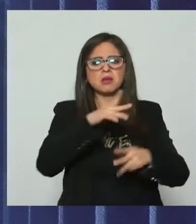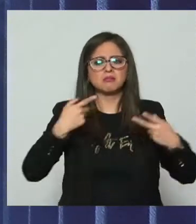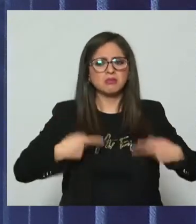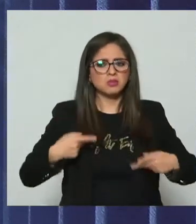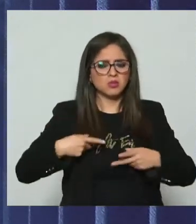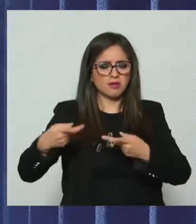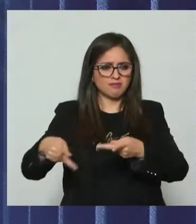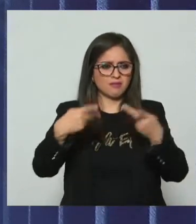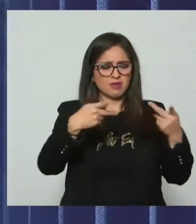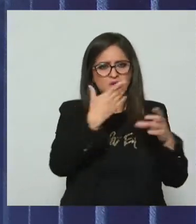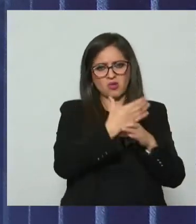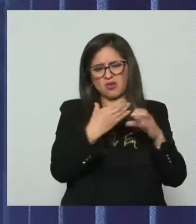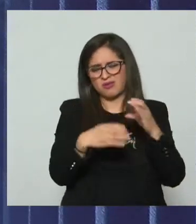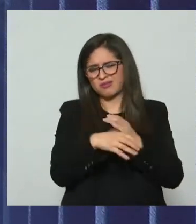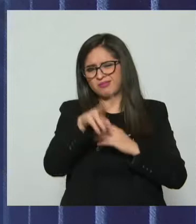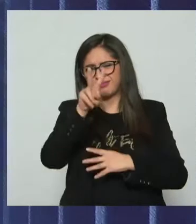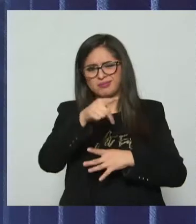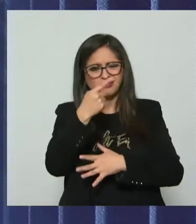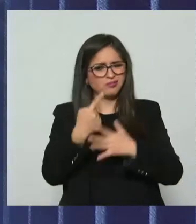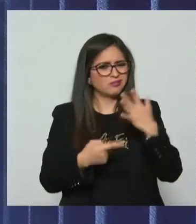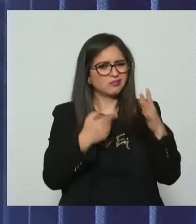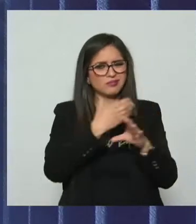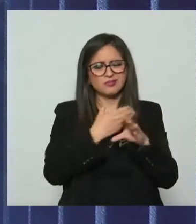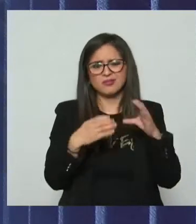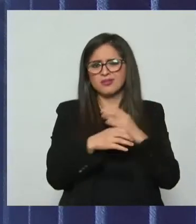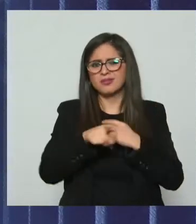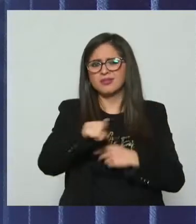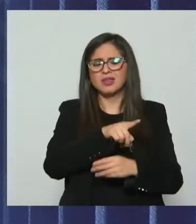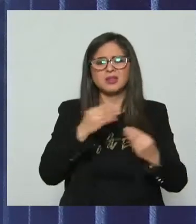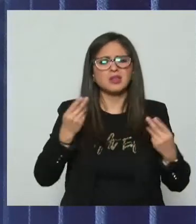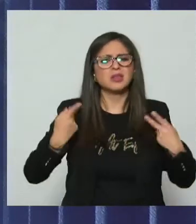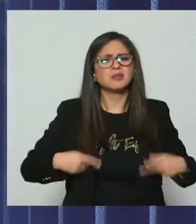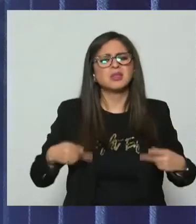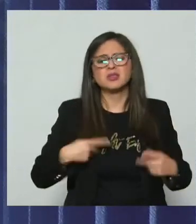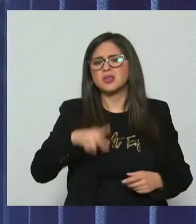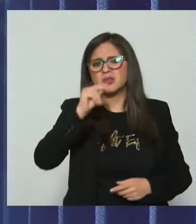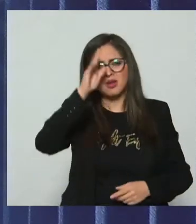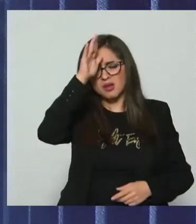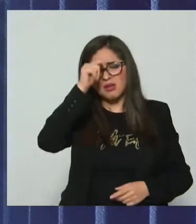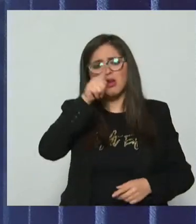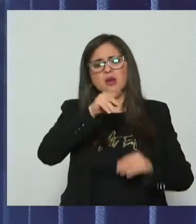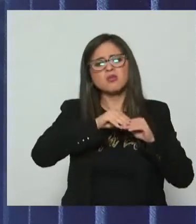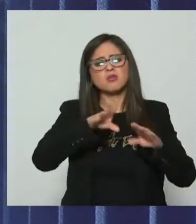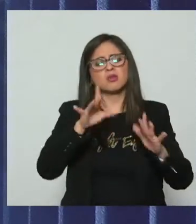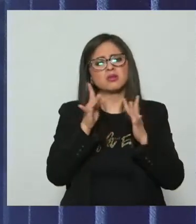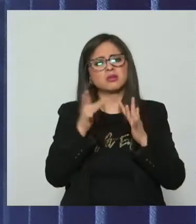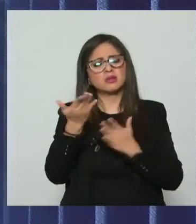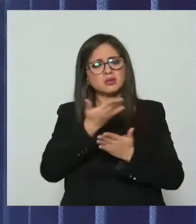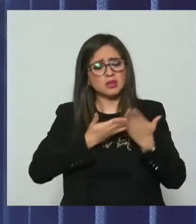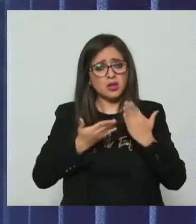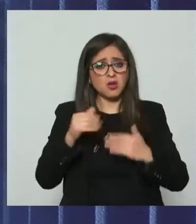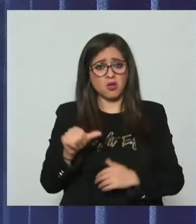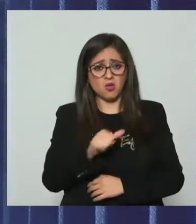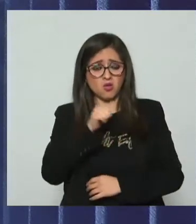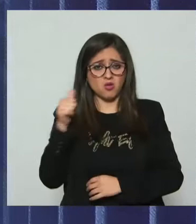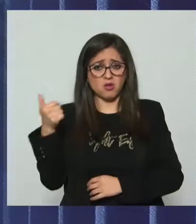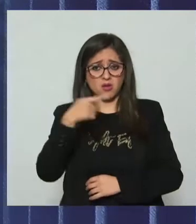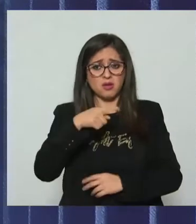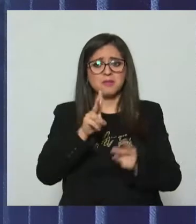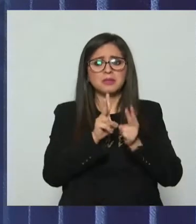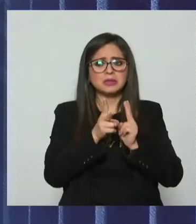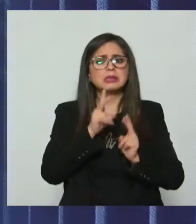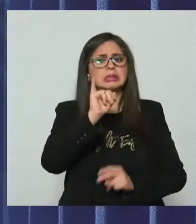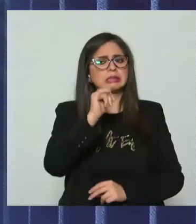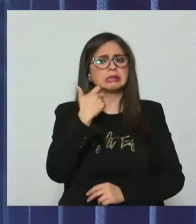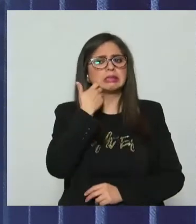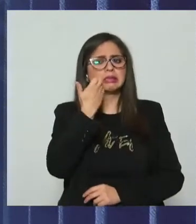fin, muchísimos datos y muchísimas quejas se han vertido en las redes sociales, pero hay otros vecinos que sí quieren